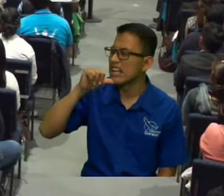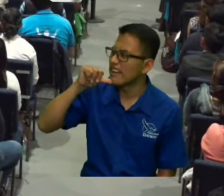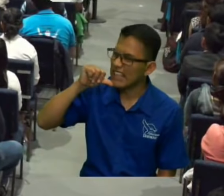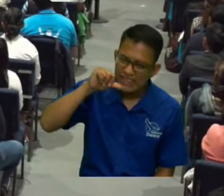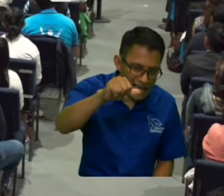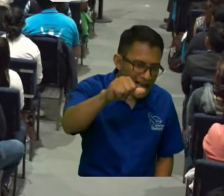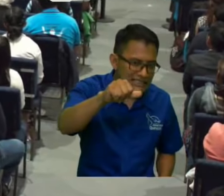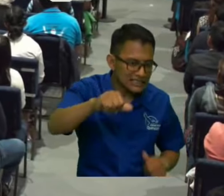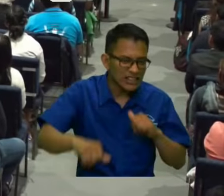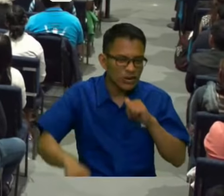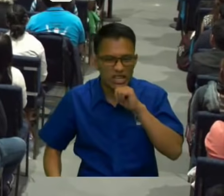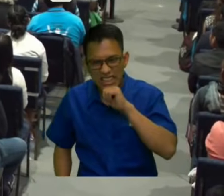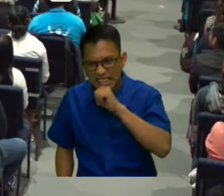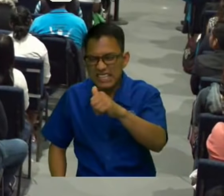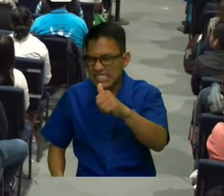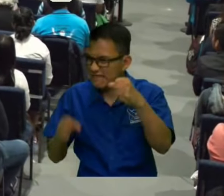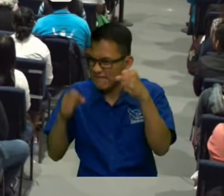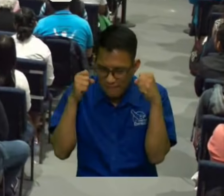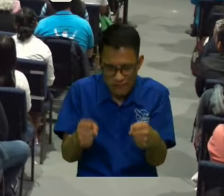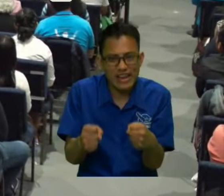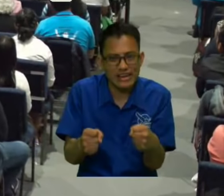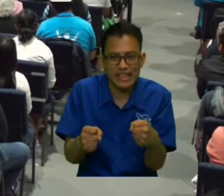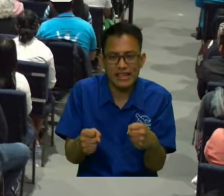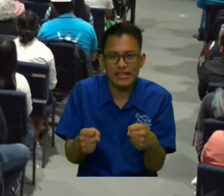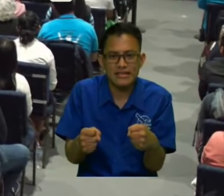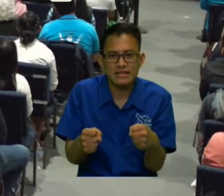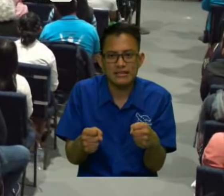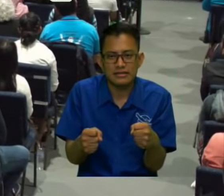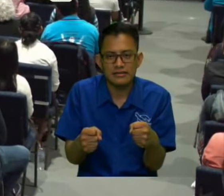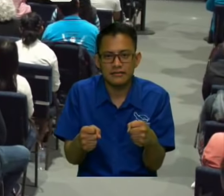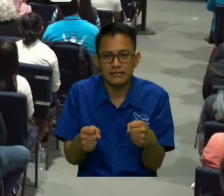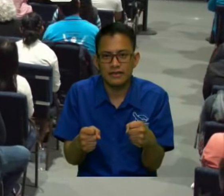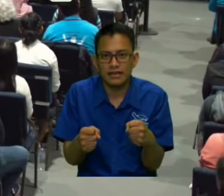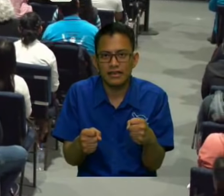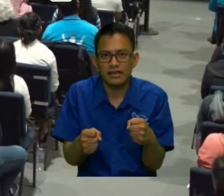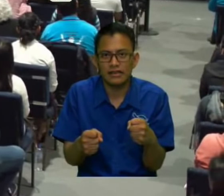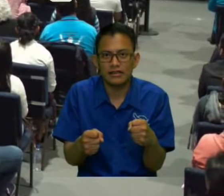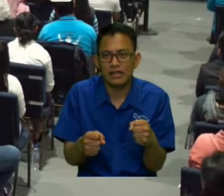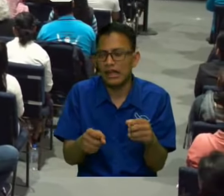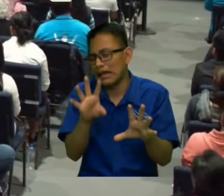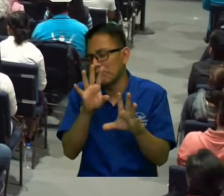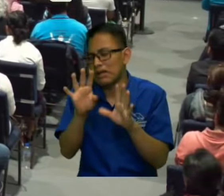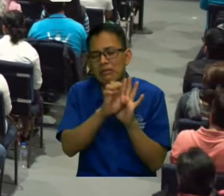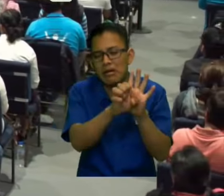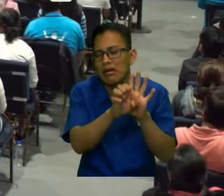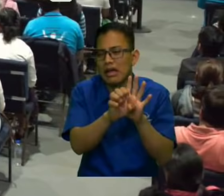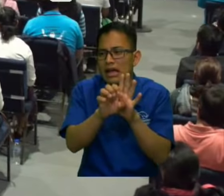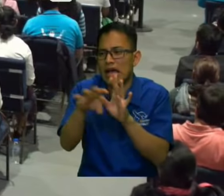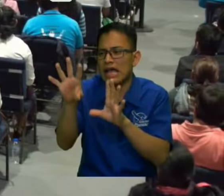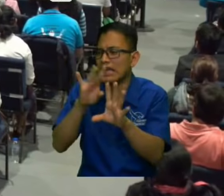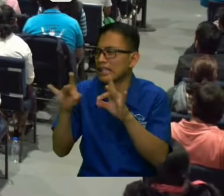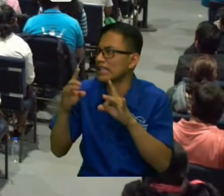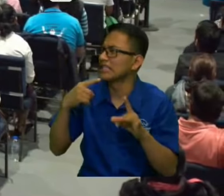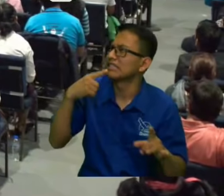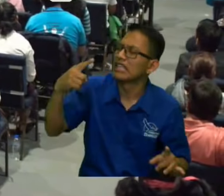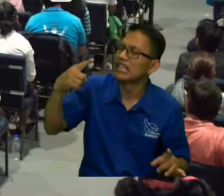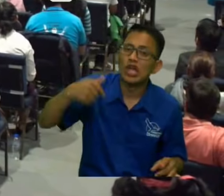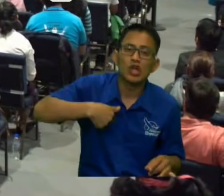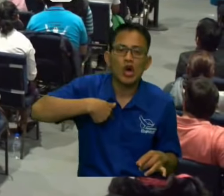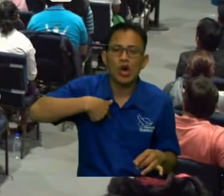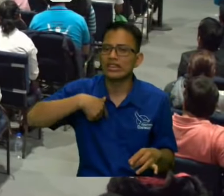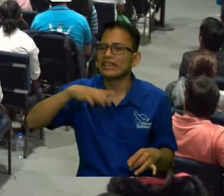No. Usted lo va a gritar, todos lo vamos a gritar al mismo tiempo. Alguien va a gritar ahí, va a decir: yo tenía, qué sé